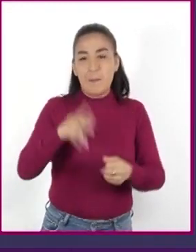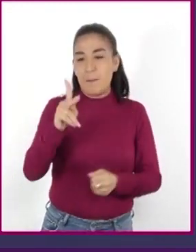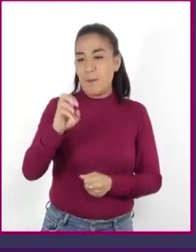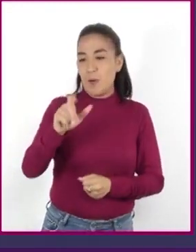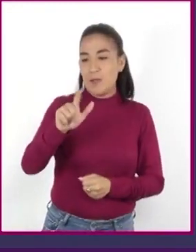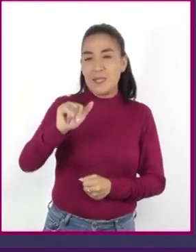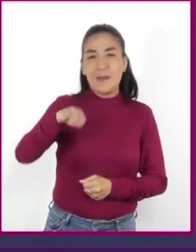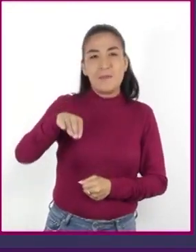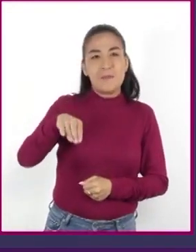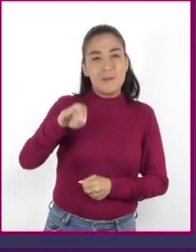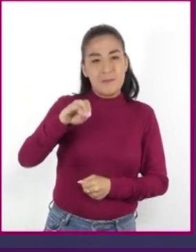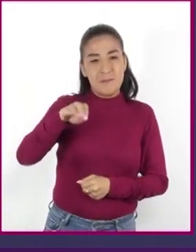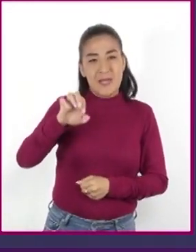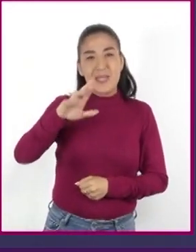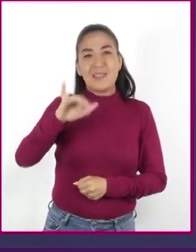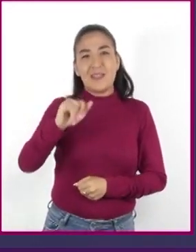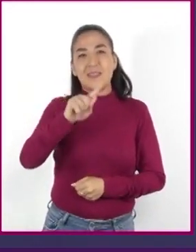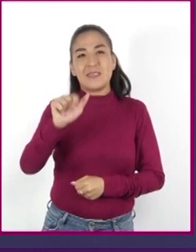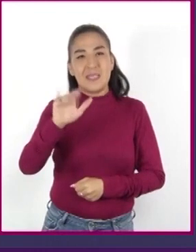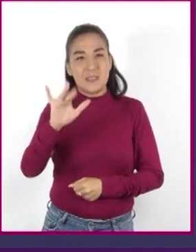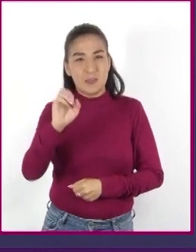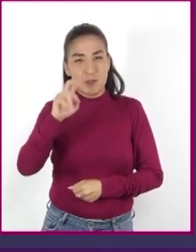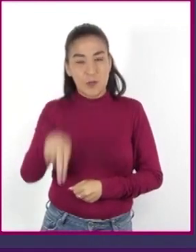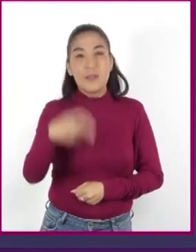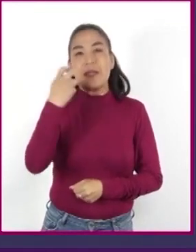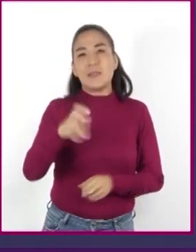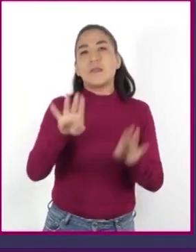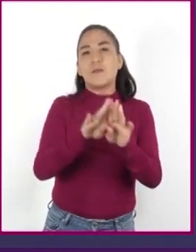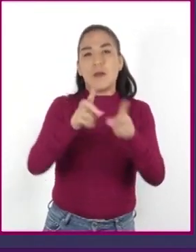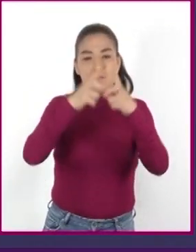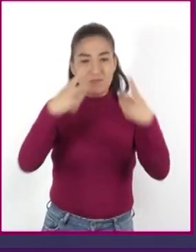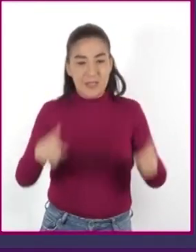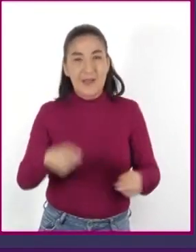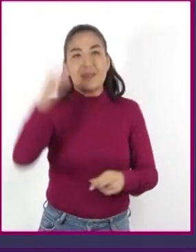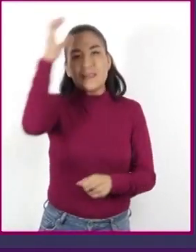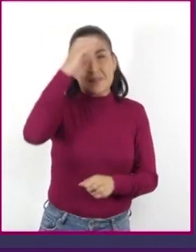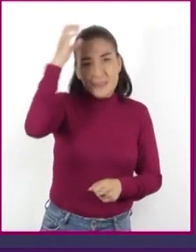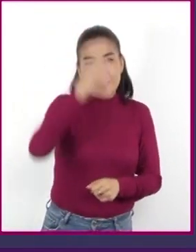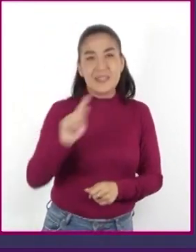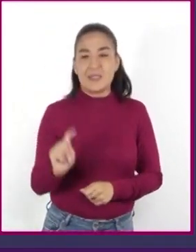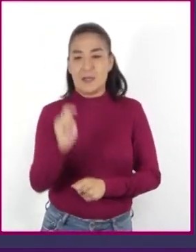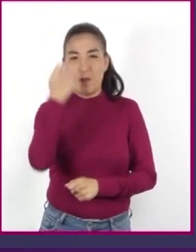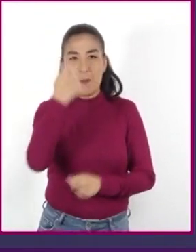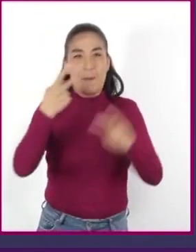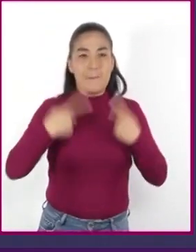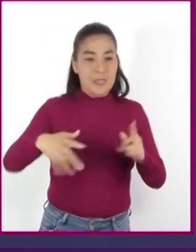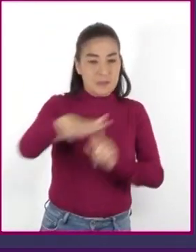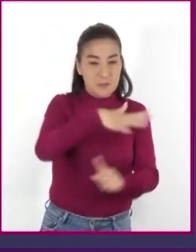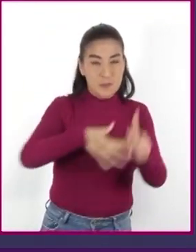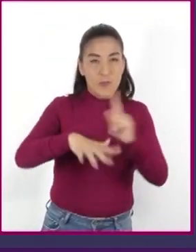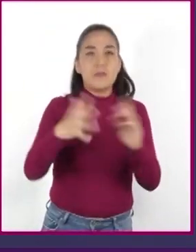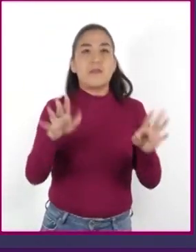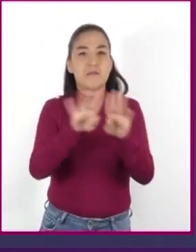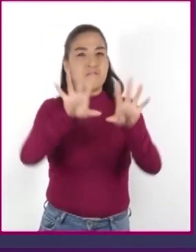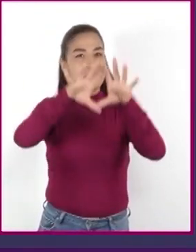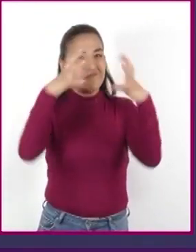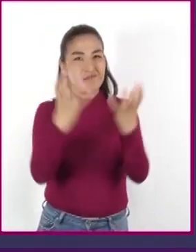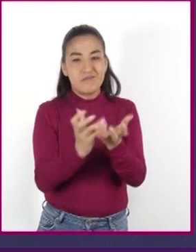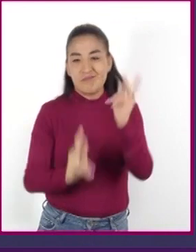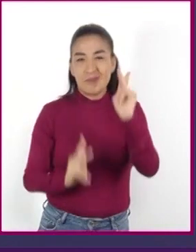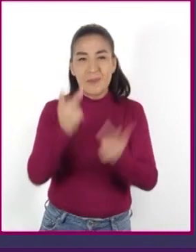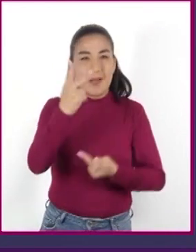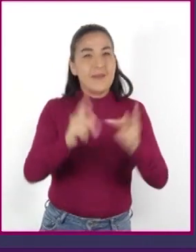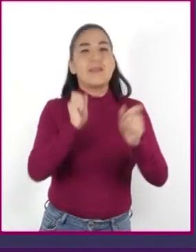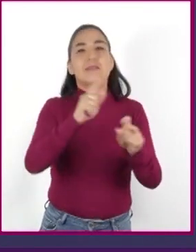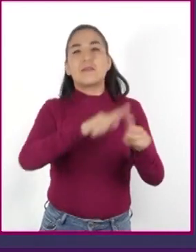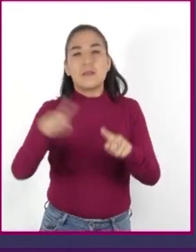polimerización. En la actualidad, con el desarrollo de la ciencia, tecnología, sociedad y ambiente, se han desarrollado en el